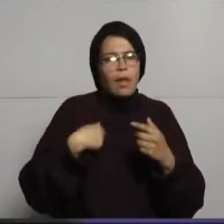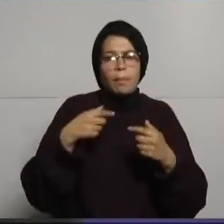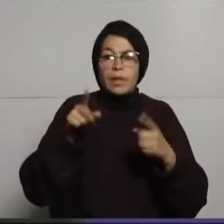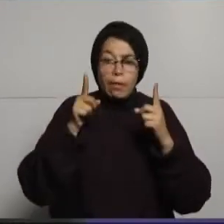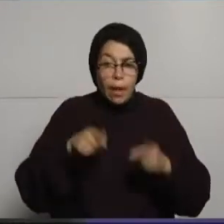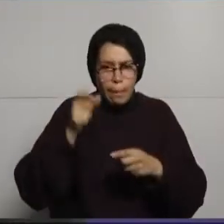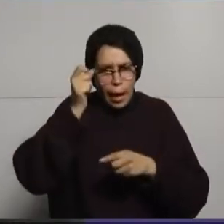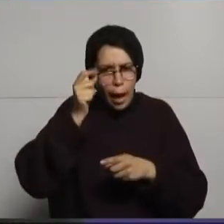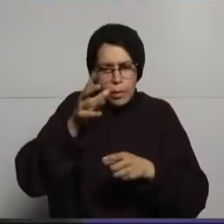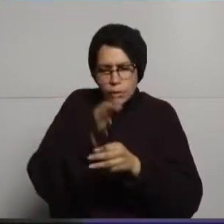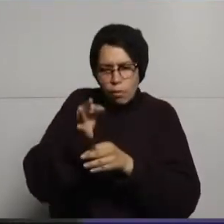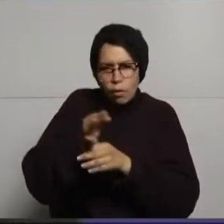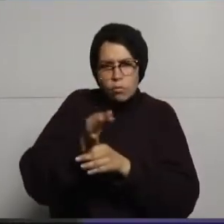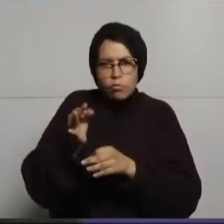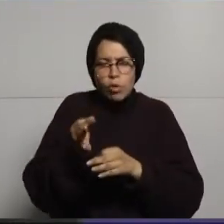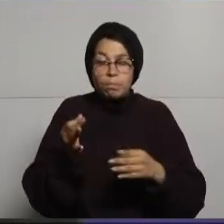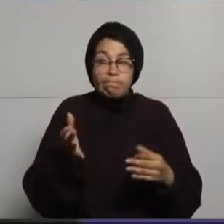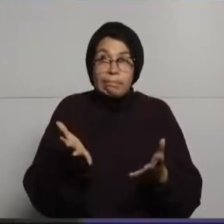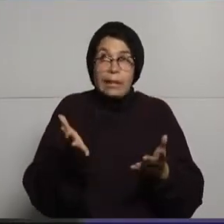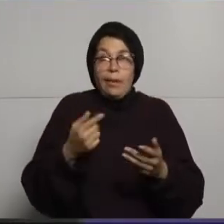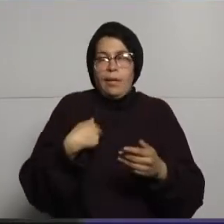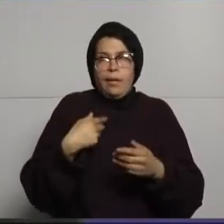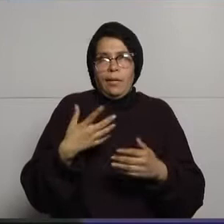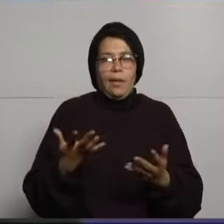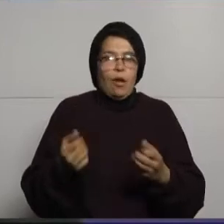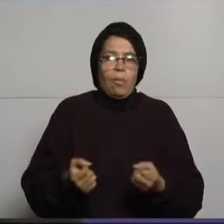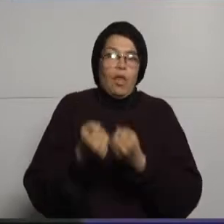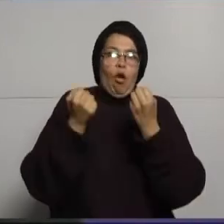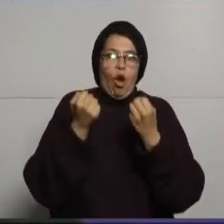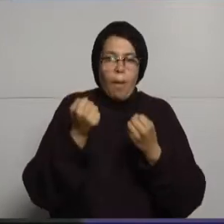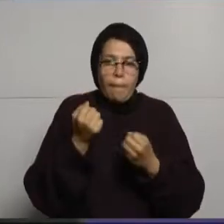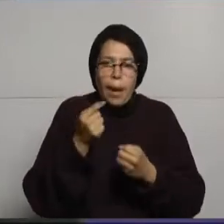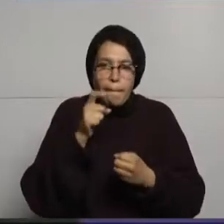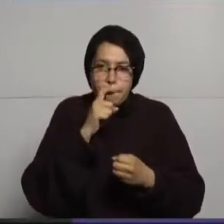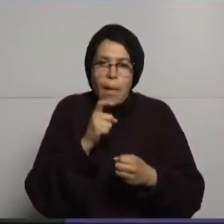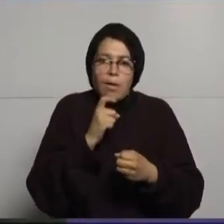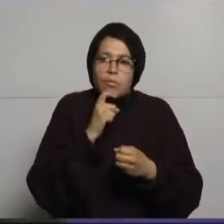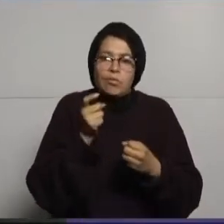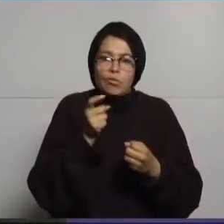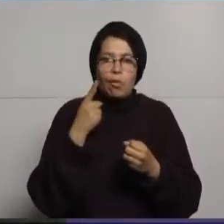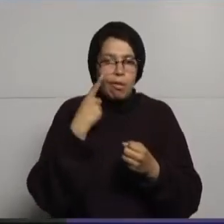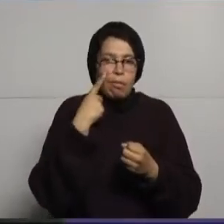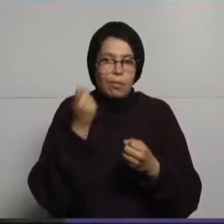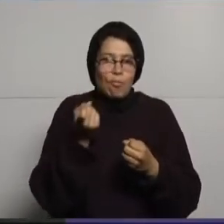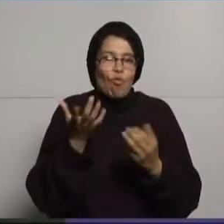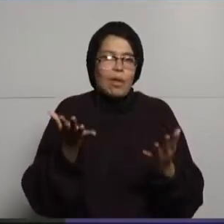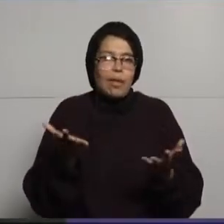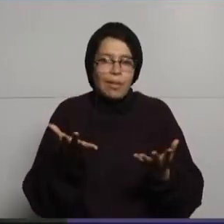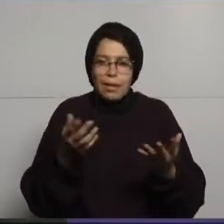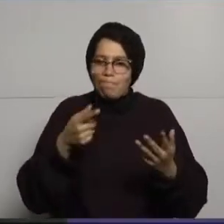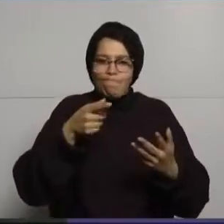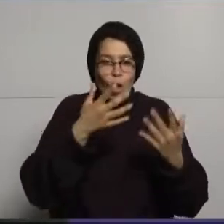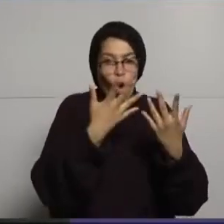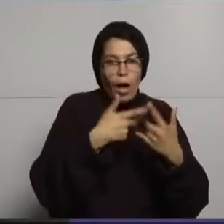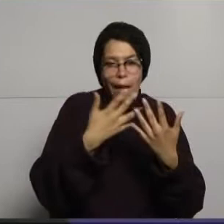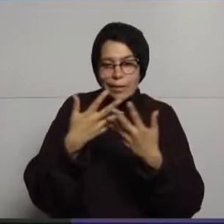marzo todos y todas nos encontramos con una situación que era, veíamos que muchas de nuestras organizaciones vinculadas con la Unidad de Economía Social